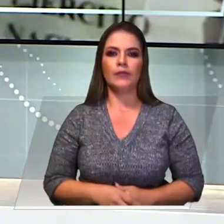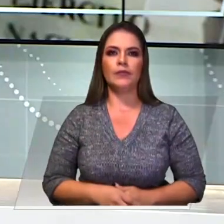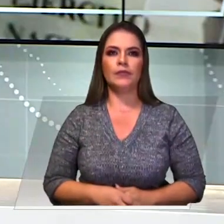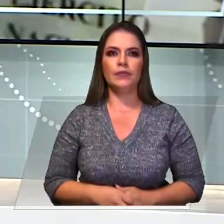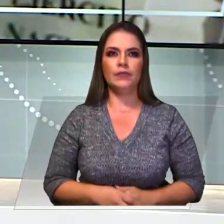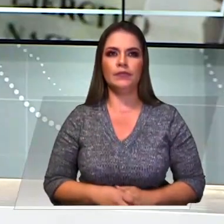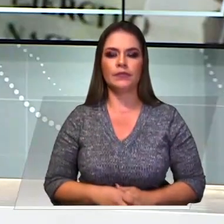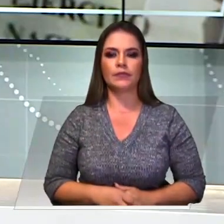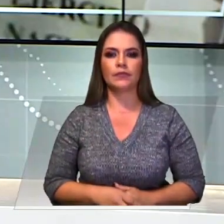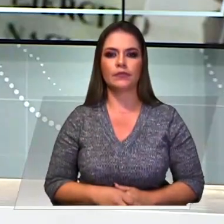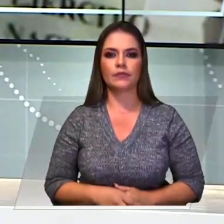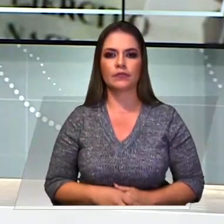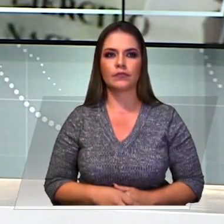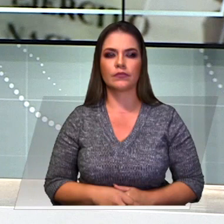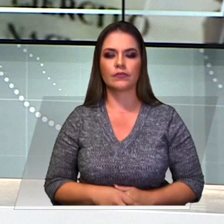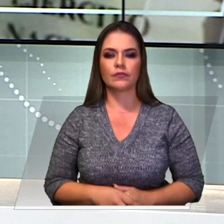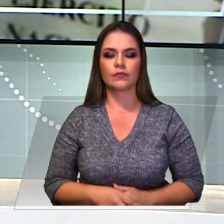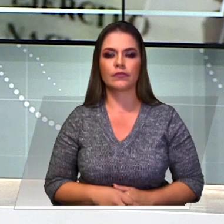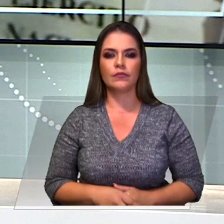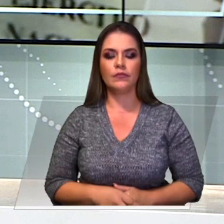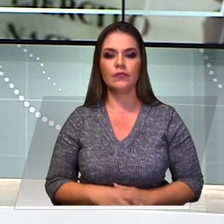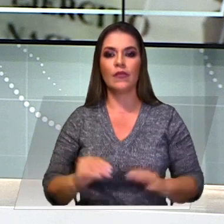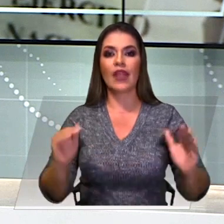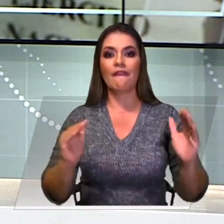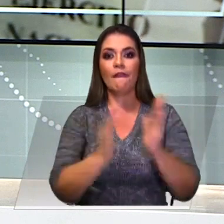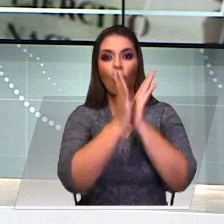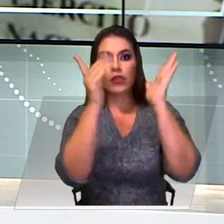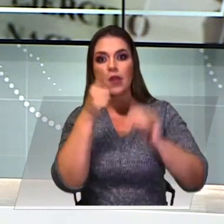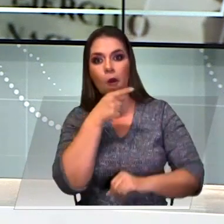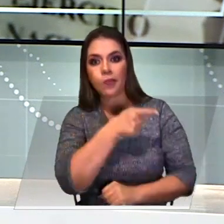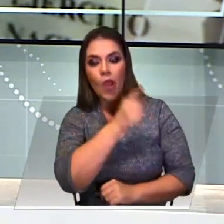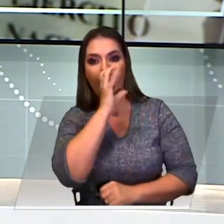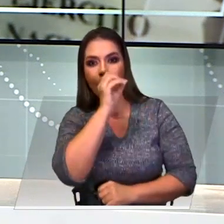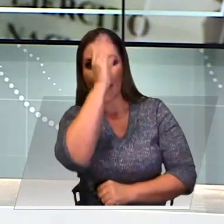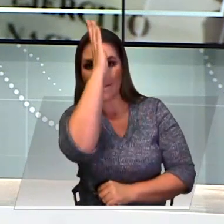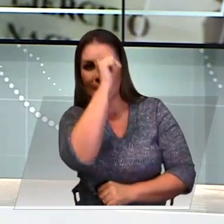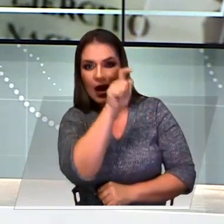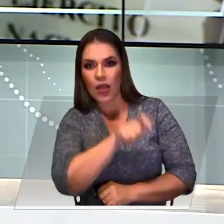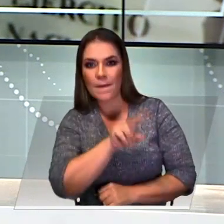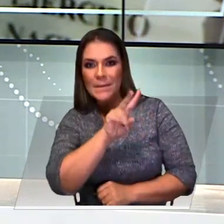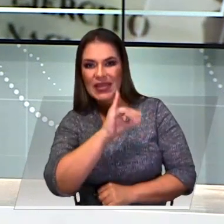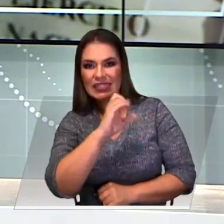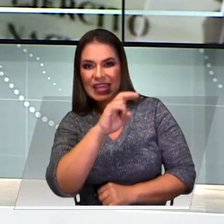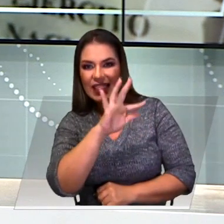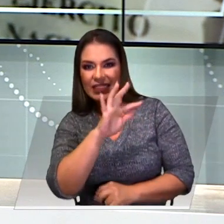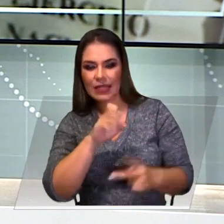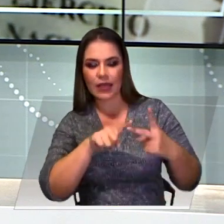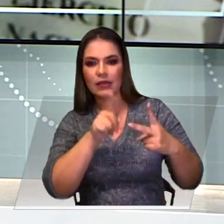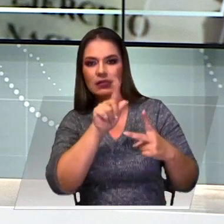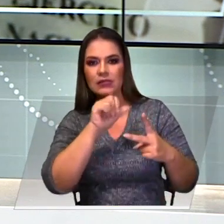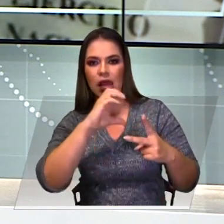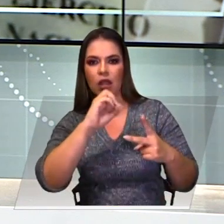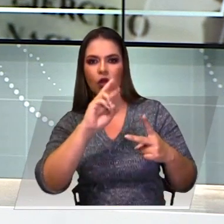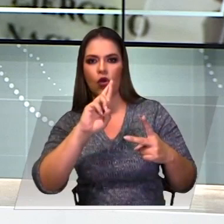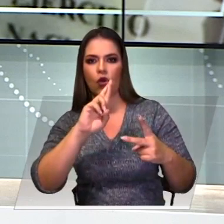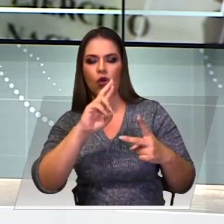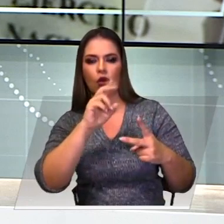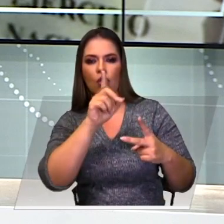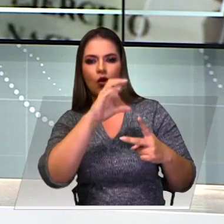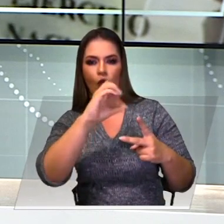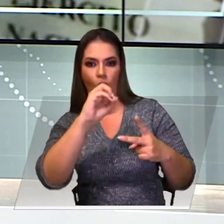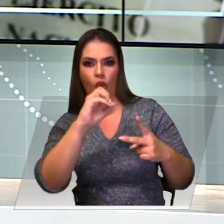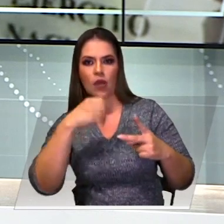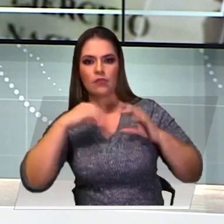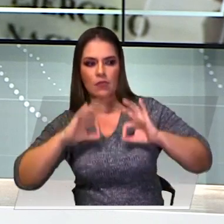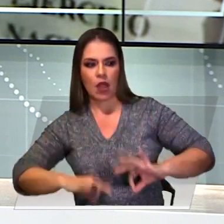El ejército confirmó la captura en Frontino, occidente de Antioquia, de alias Vicente y alias El Zarco, quienes presuntamente figuraban como